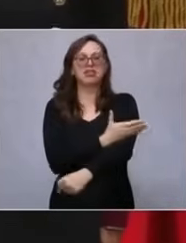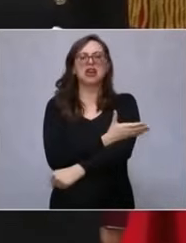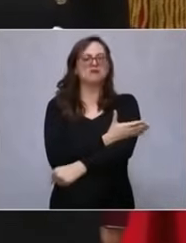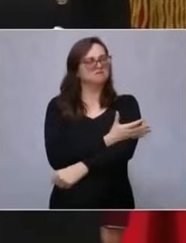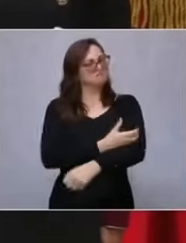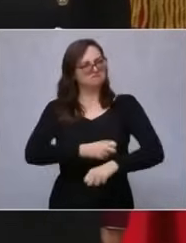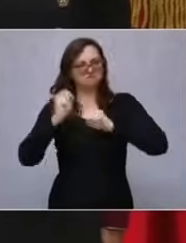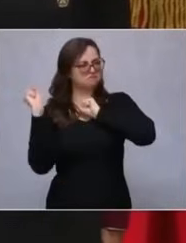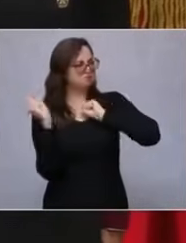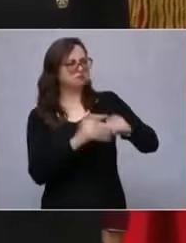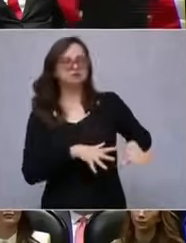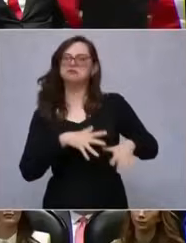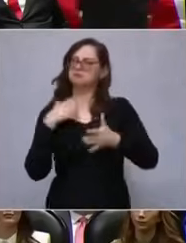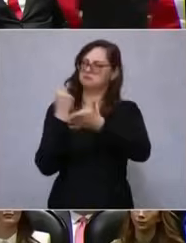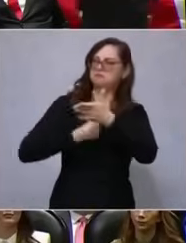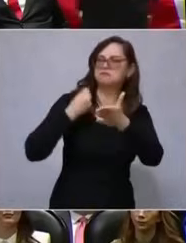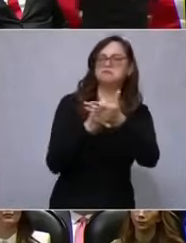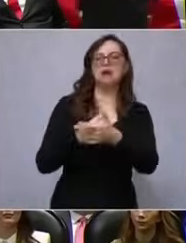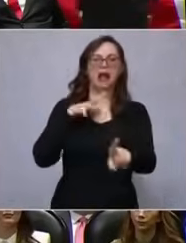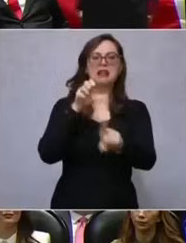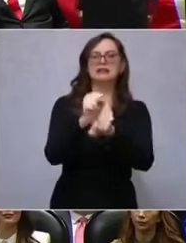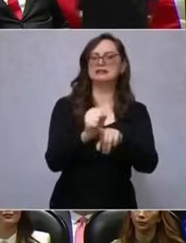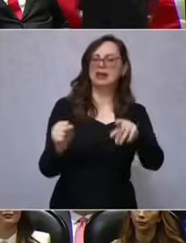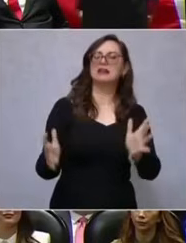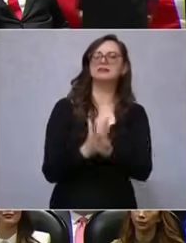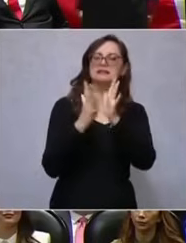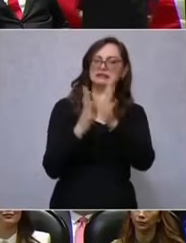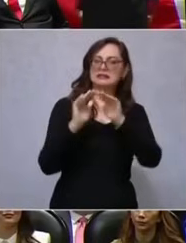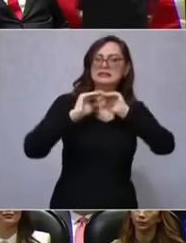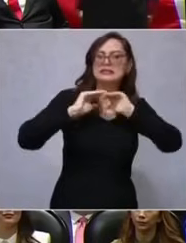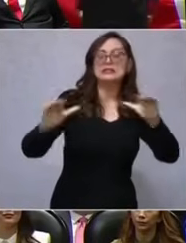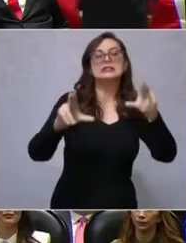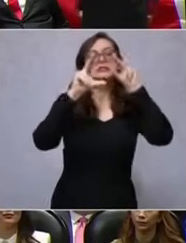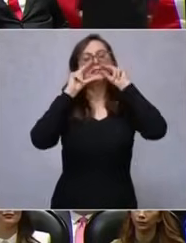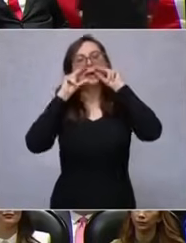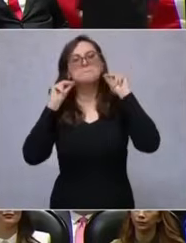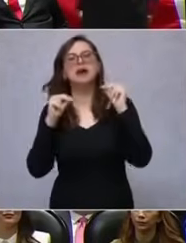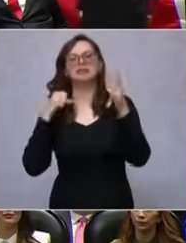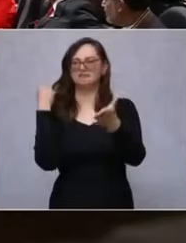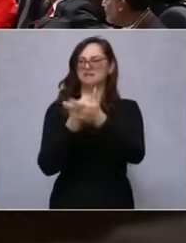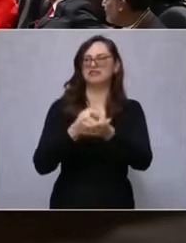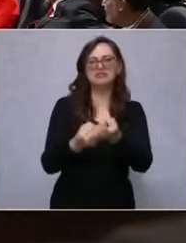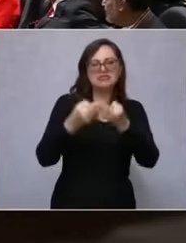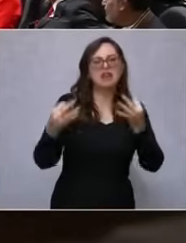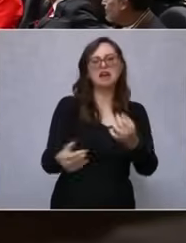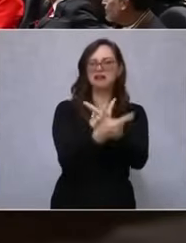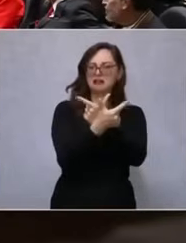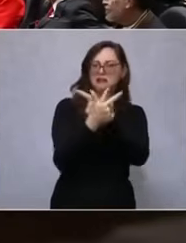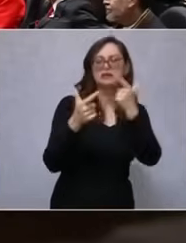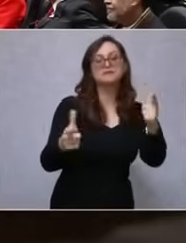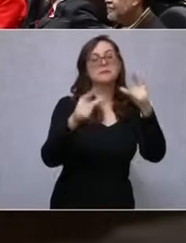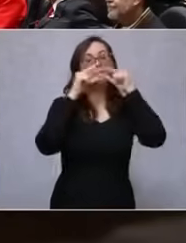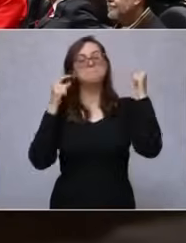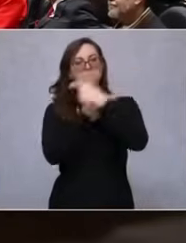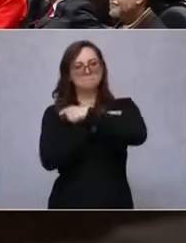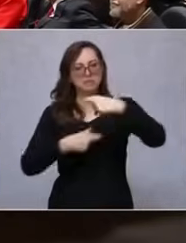para luchar por la democracia. Pura historia de historias que fuertes supo demandar también. Tierra y libertad, del valiente como que los hechos Villa, más